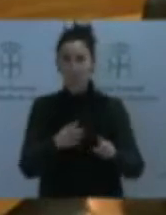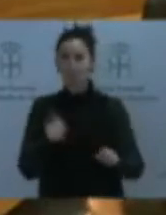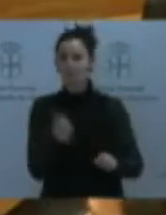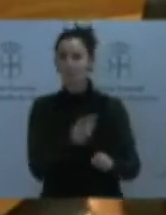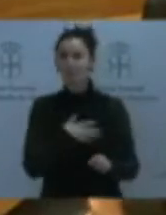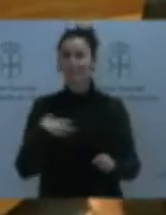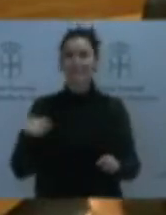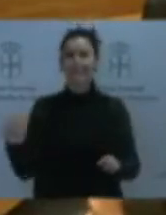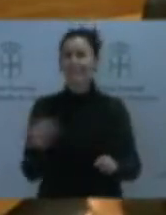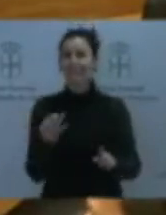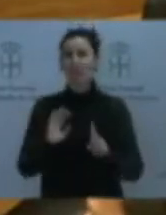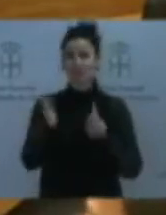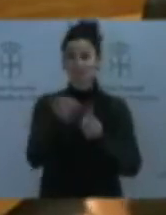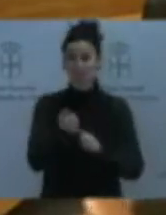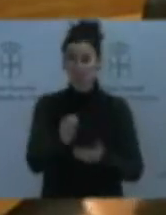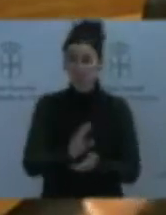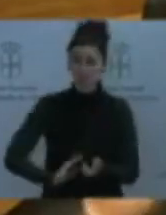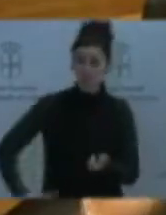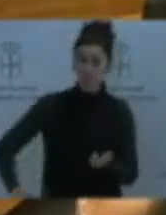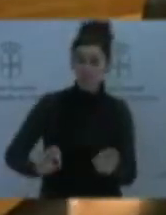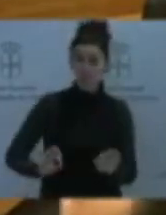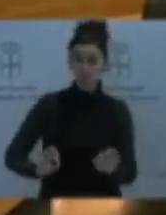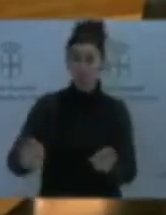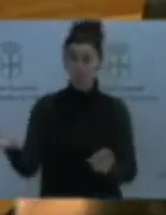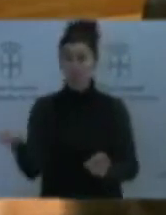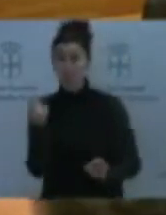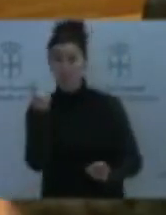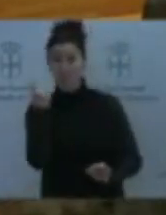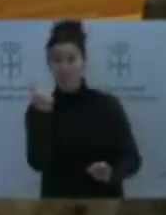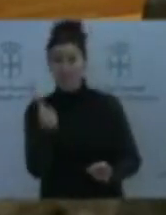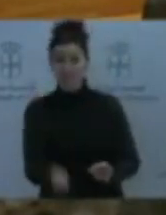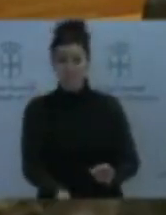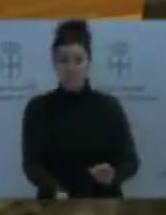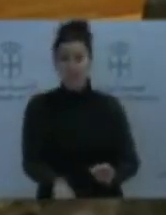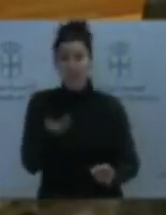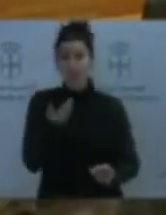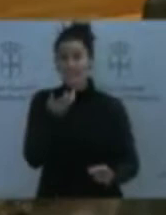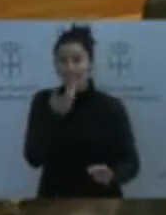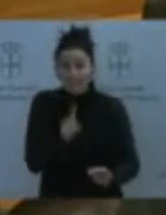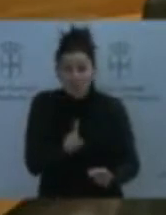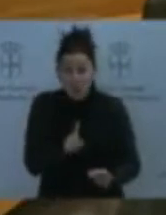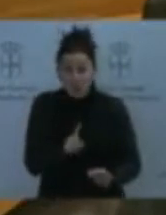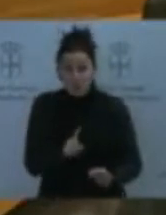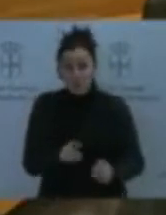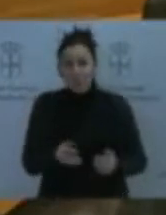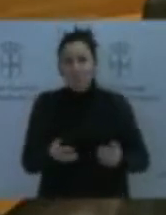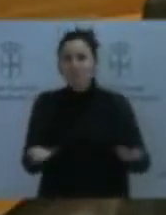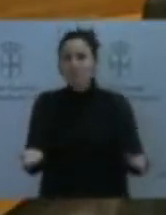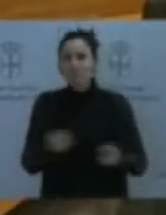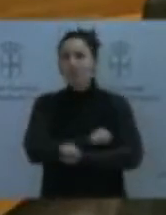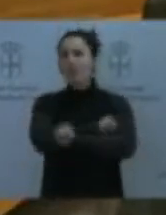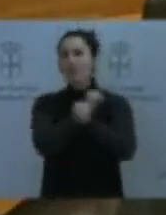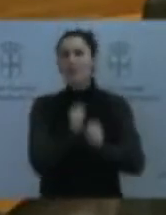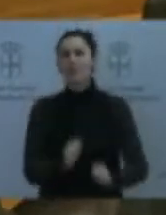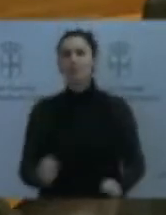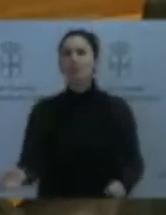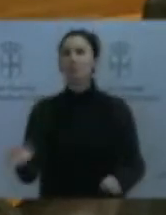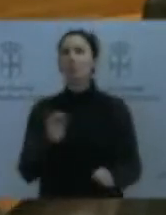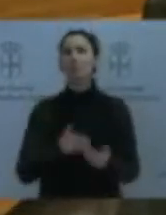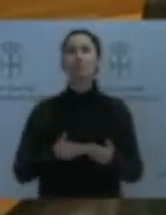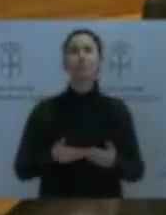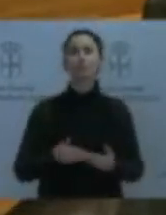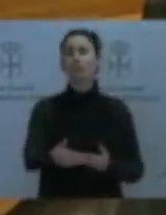problema financiero. Porque si no se resuelve el problema financiero, no se resuelve o no hay ningún futuro para esta